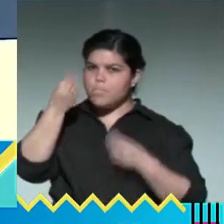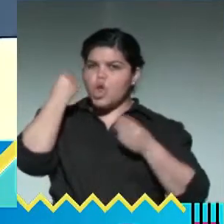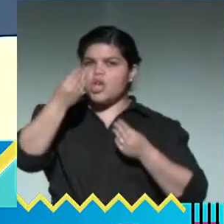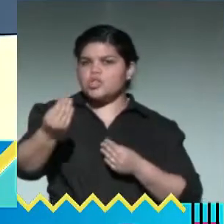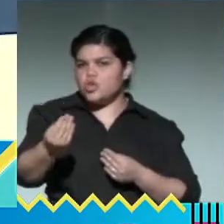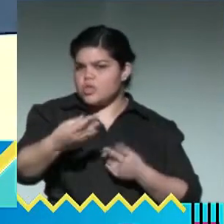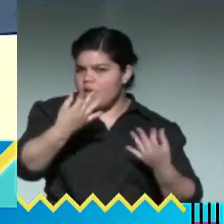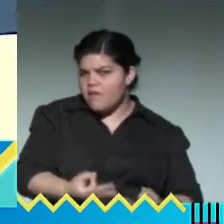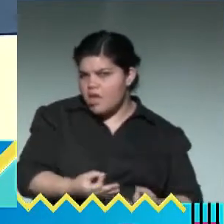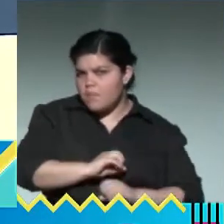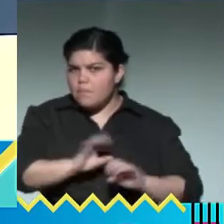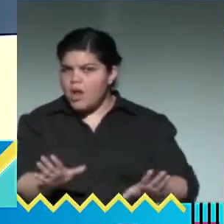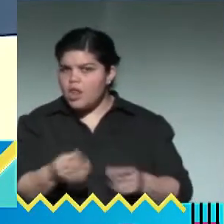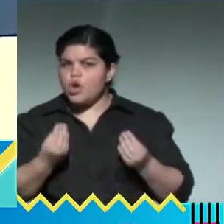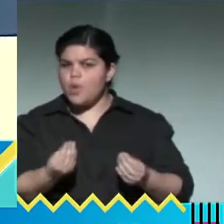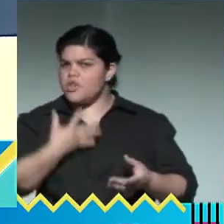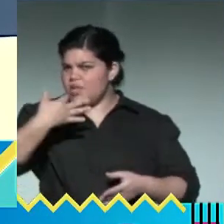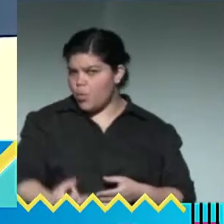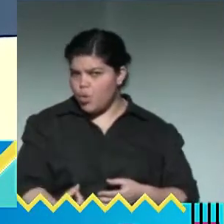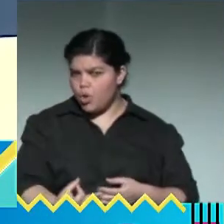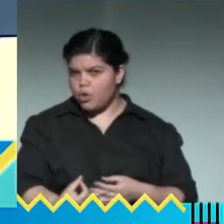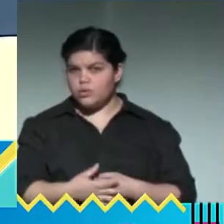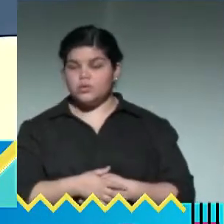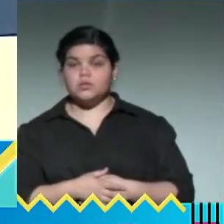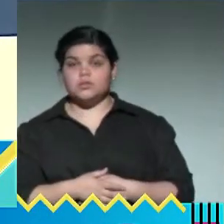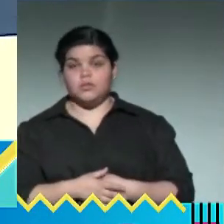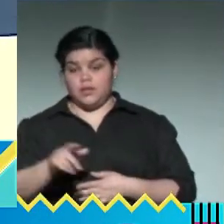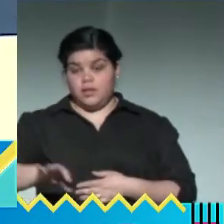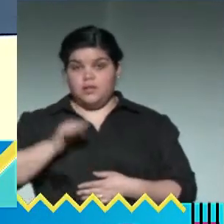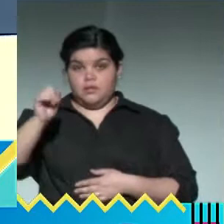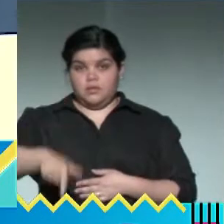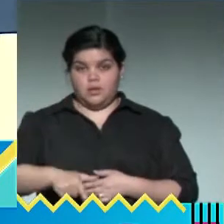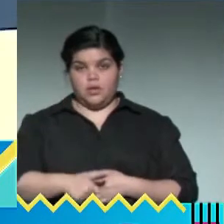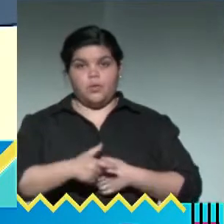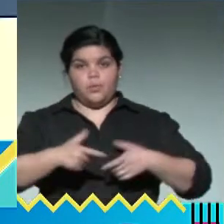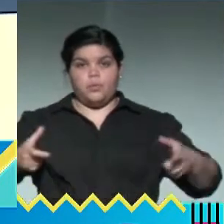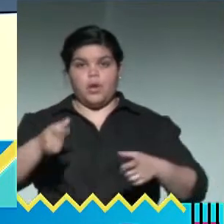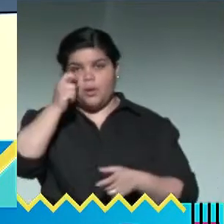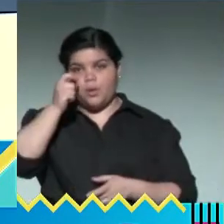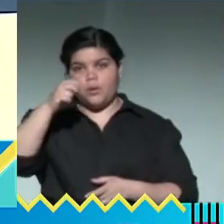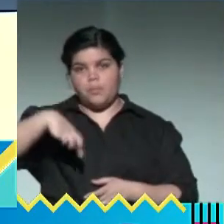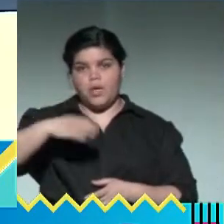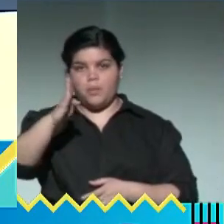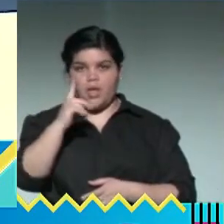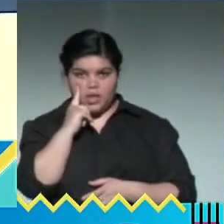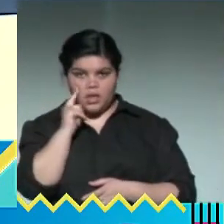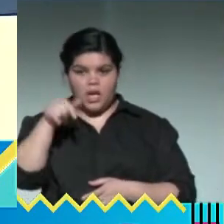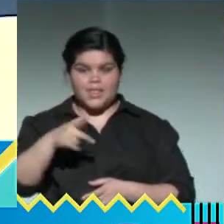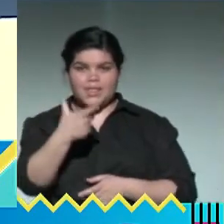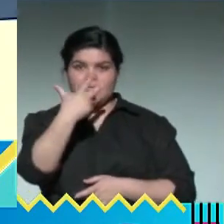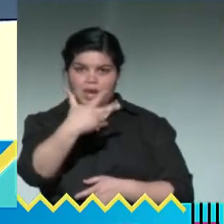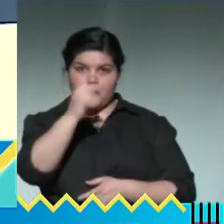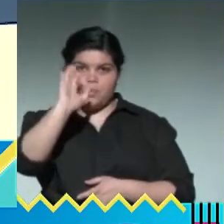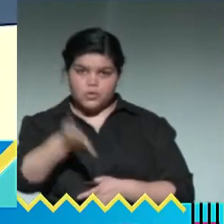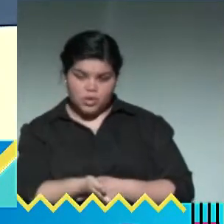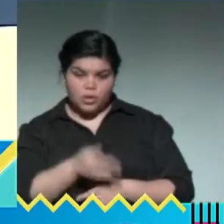de certeza o posibilidad. Por ejemplo, para este año teníamos un crecimiento del PBI del 3% y ya ahora en la